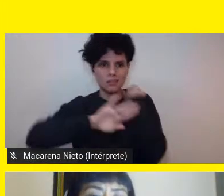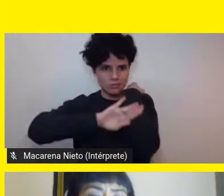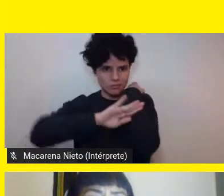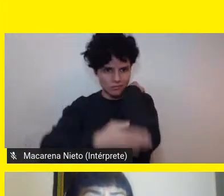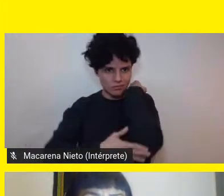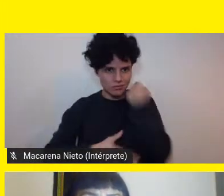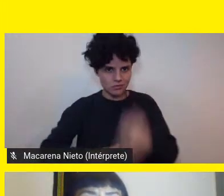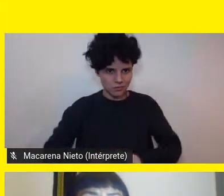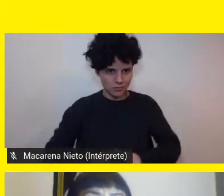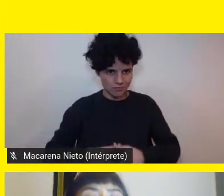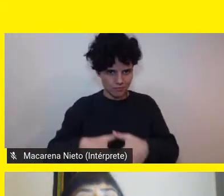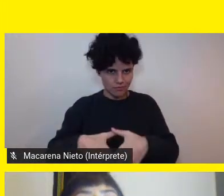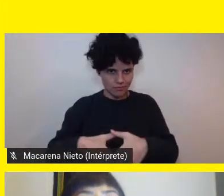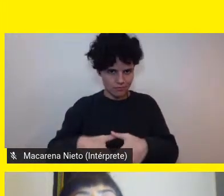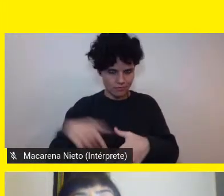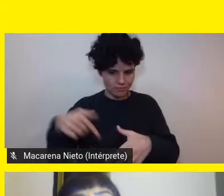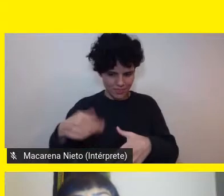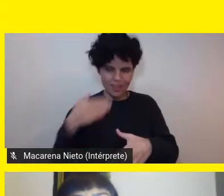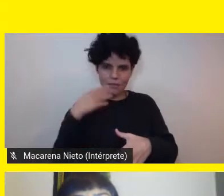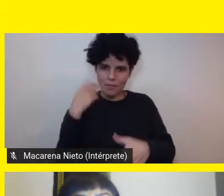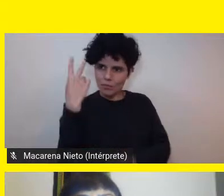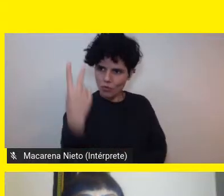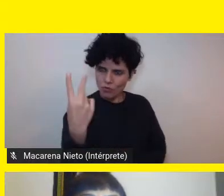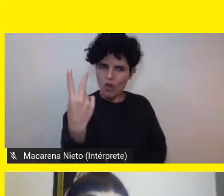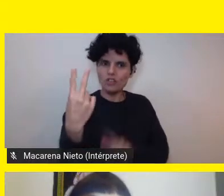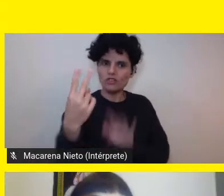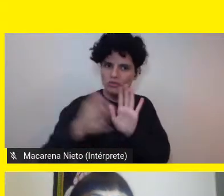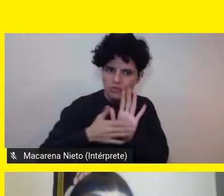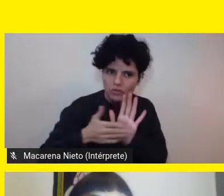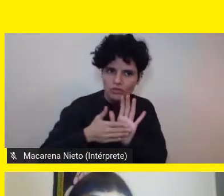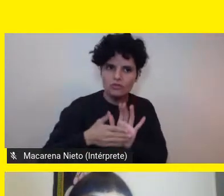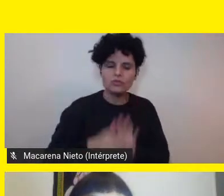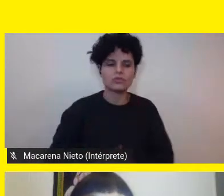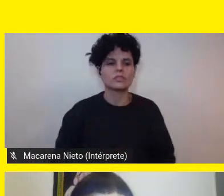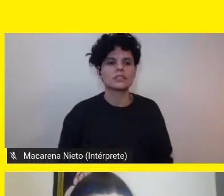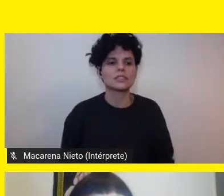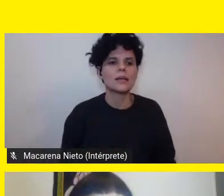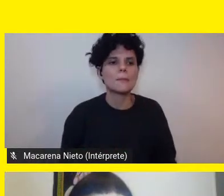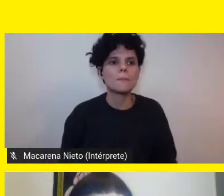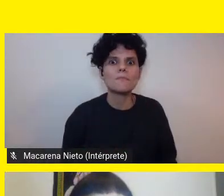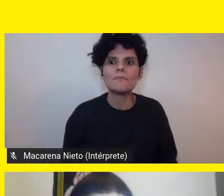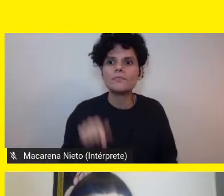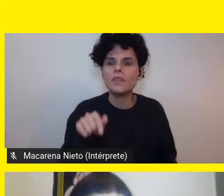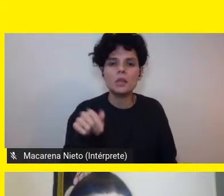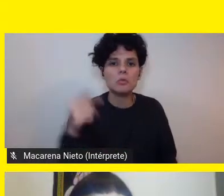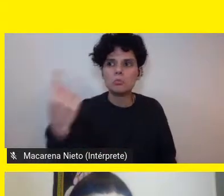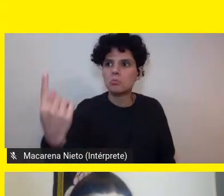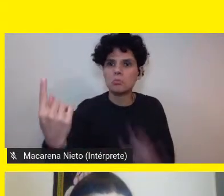vientre. Y este acto